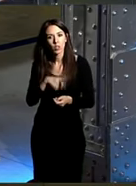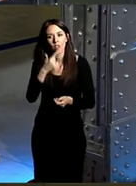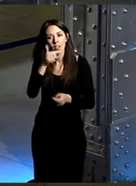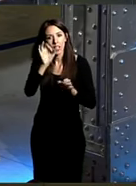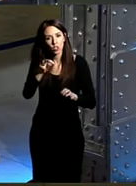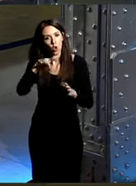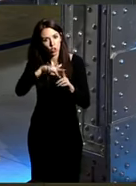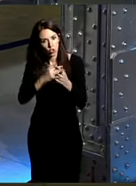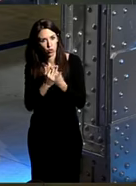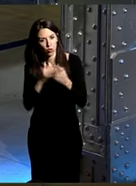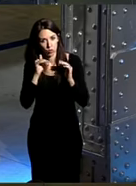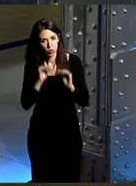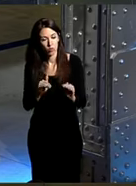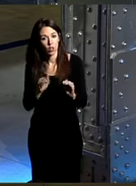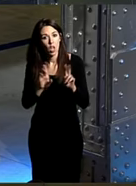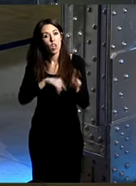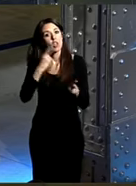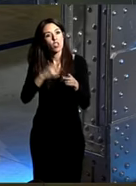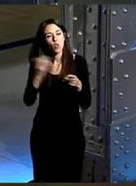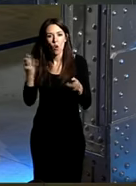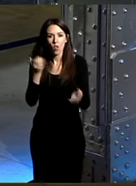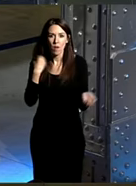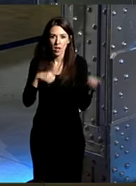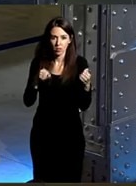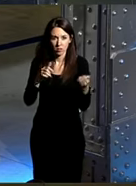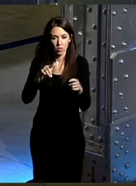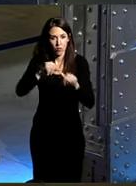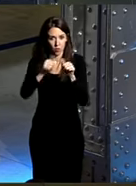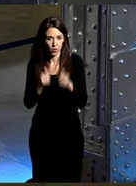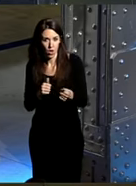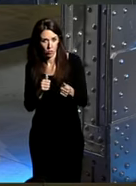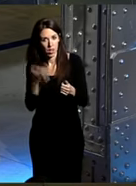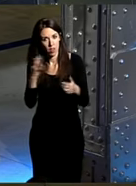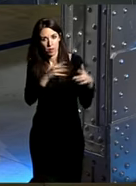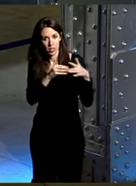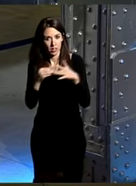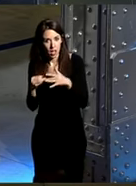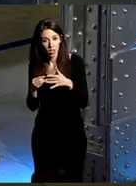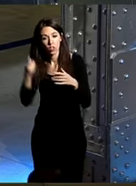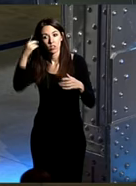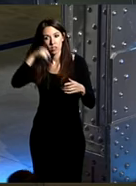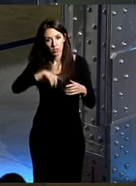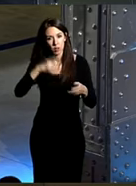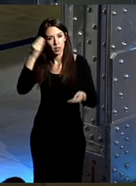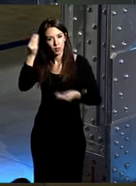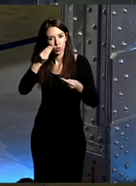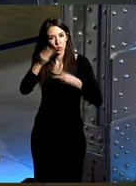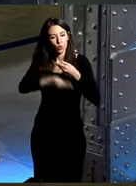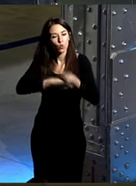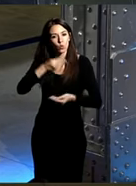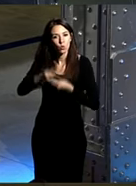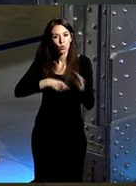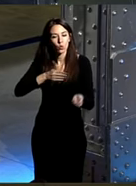diga esto va a suceder, y que después tiene que actuar de determinadas maneras, tiene que haber liderazgo. Tiene que haber mucha racionalidad en el uso de